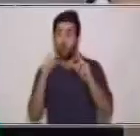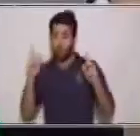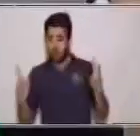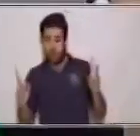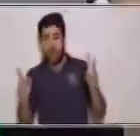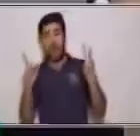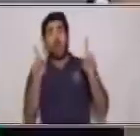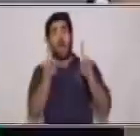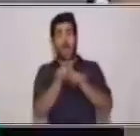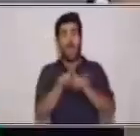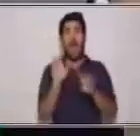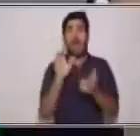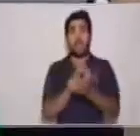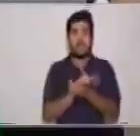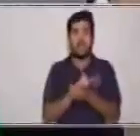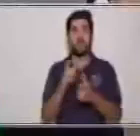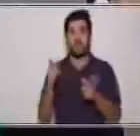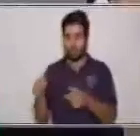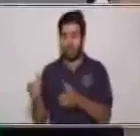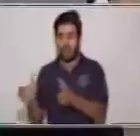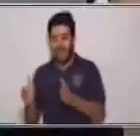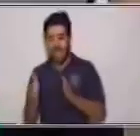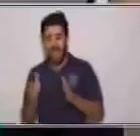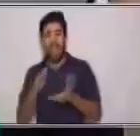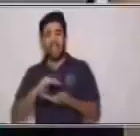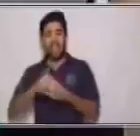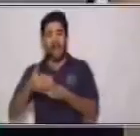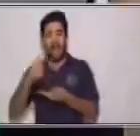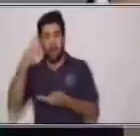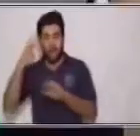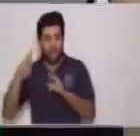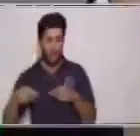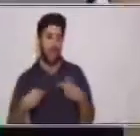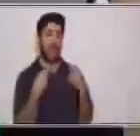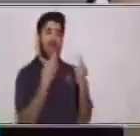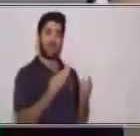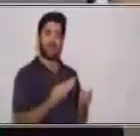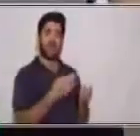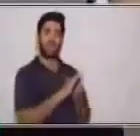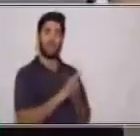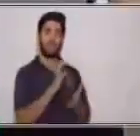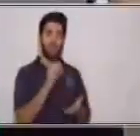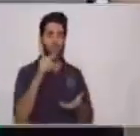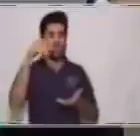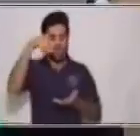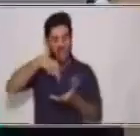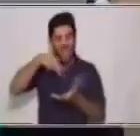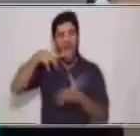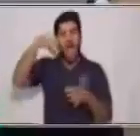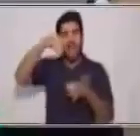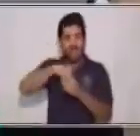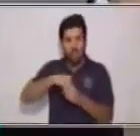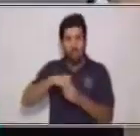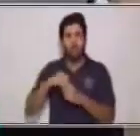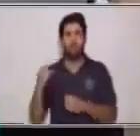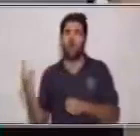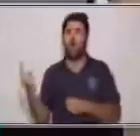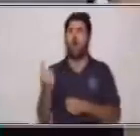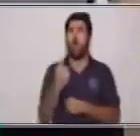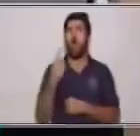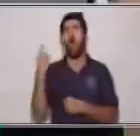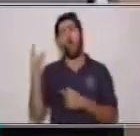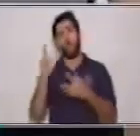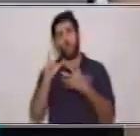Pandora recibió también una caja destinada a su marido, en la cual estaban encerrados todos los males del mundo,